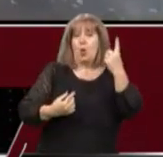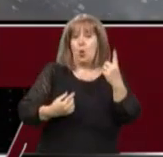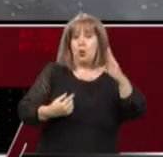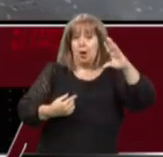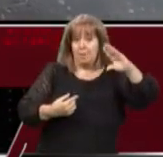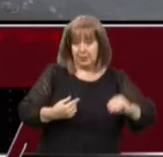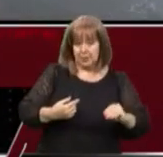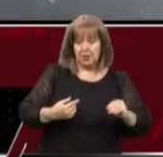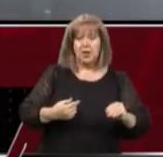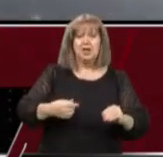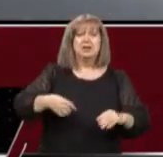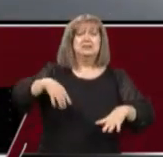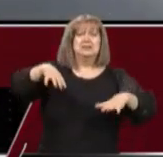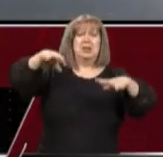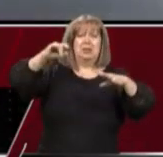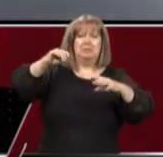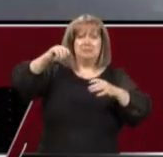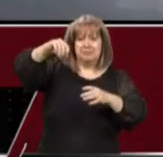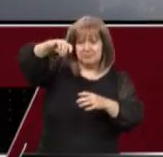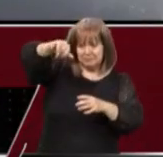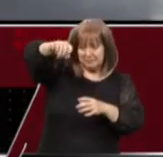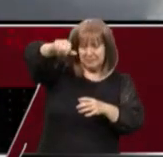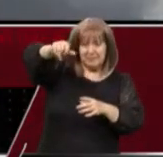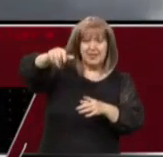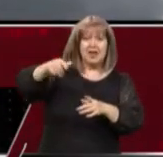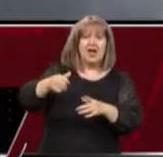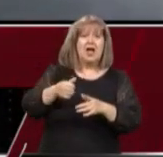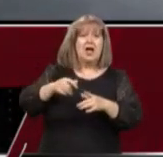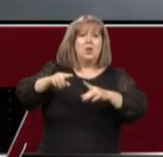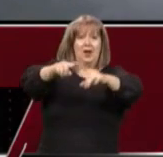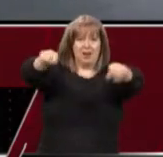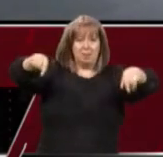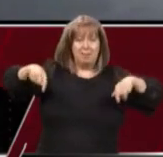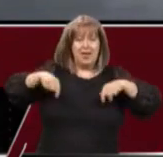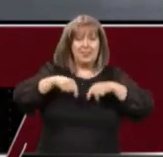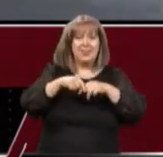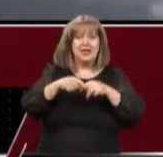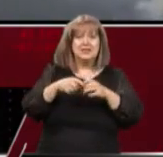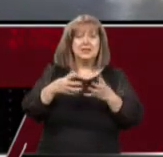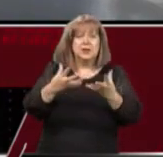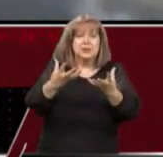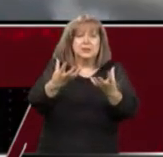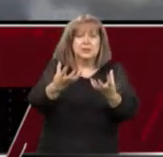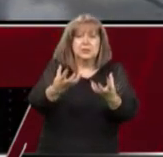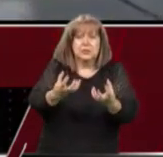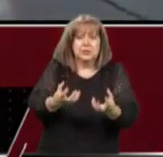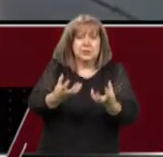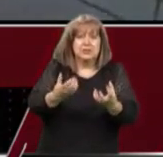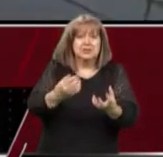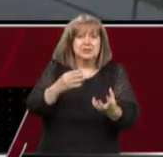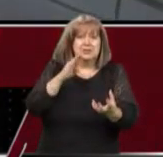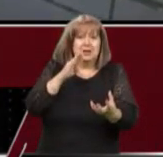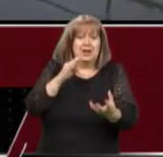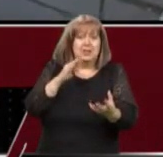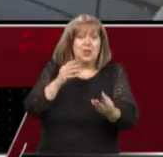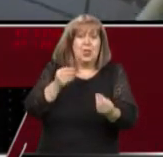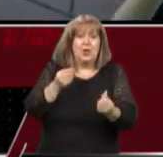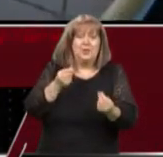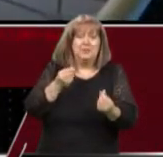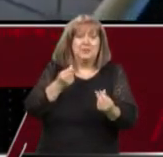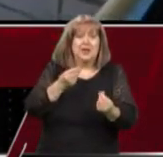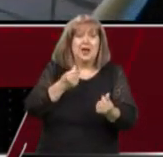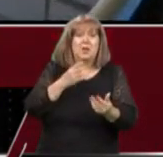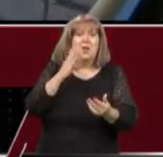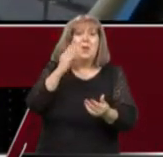mucho barro mucha piedra las plantas potabilizadoras no están ninguna planta puede trabajar con